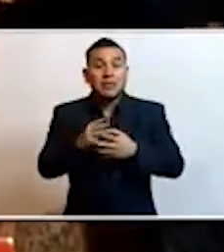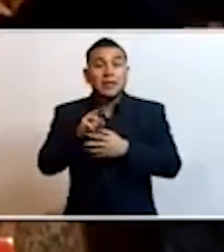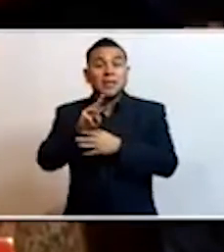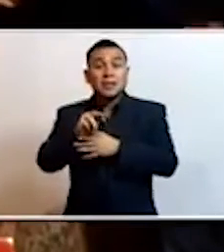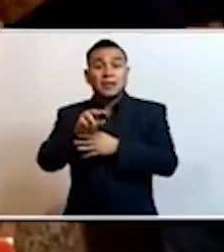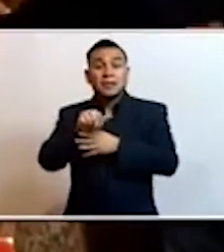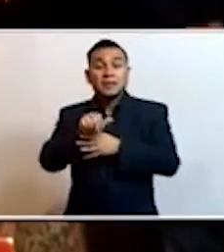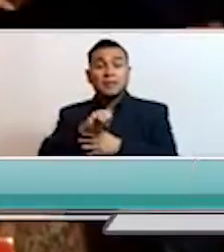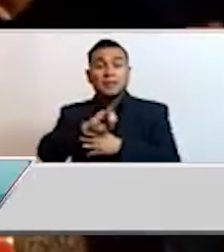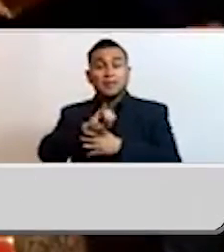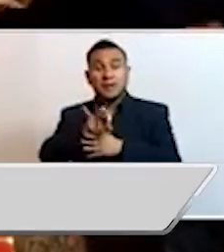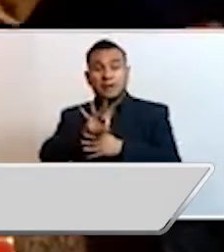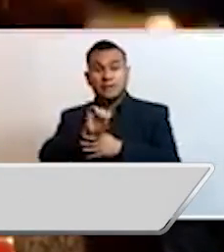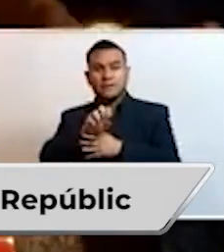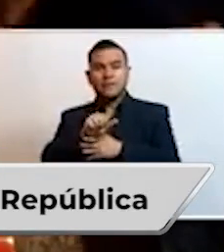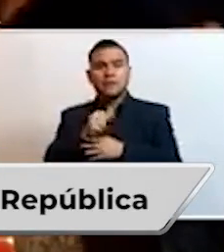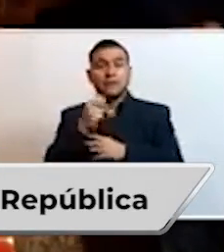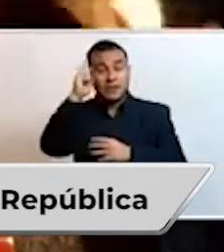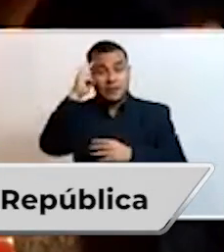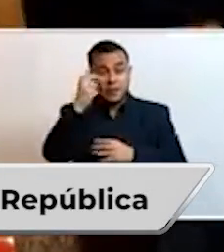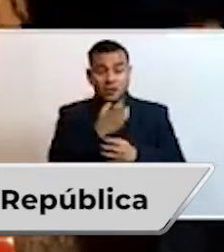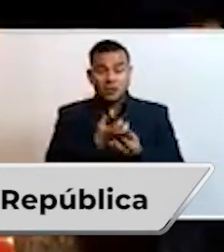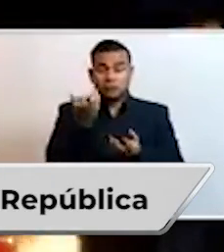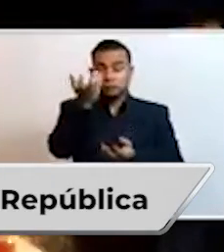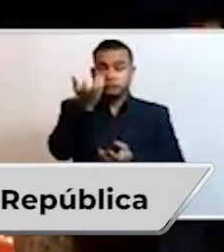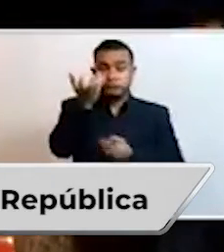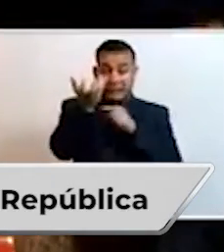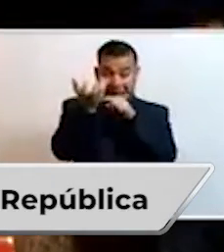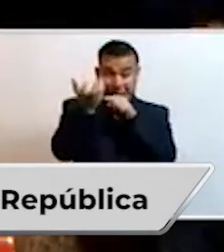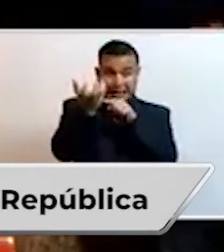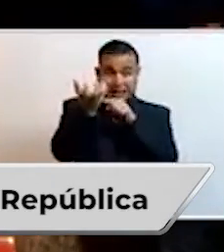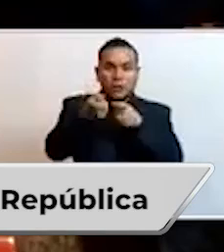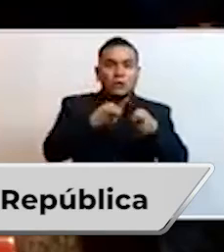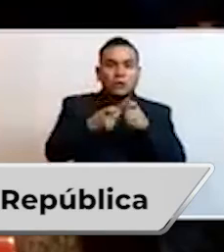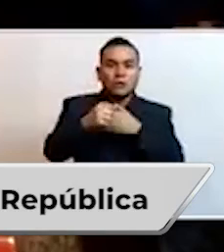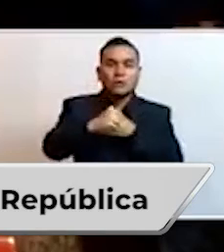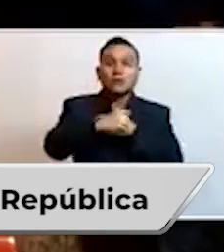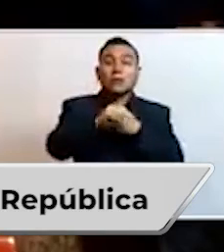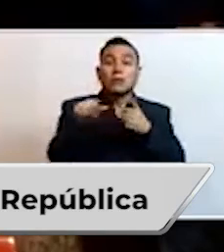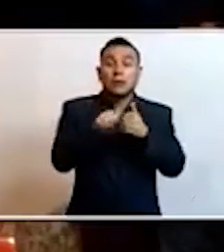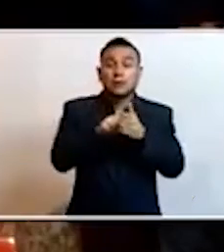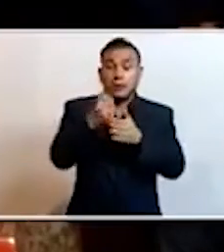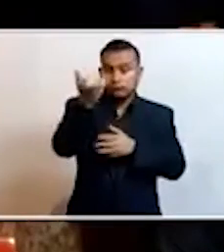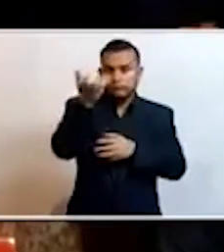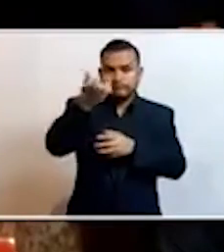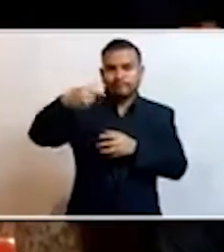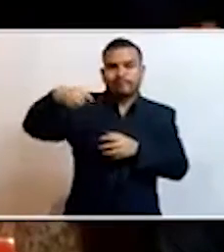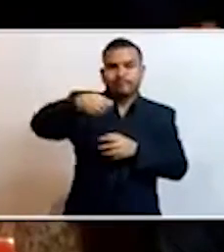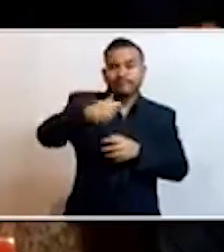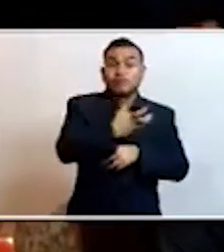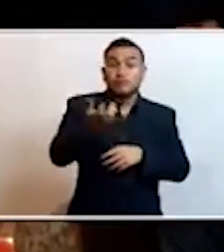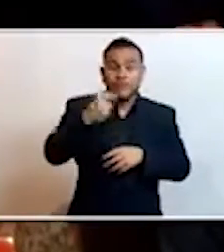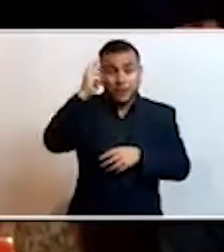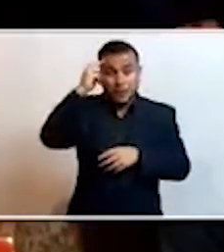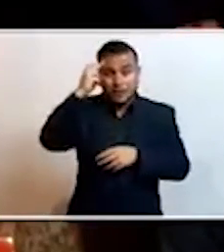los grupúsculos de poder que están en la Asamblea Legislativa, que controlan la Asamblea Legislativa, un grupo pequeño de empresarios, no son todos los empresarios de